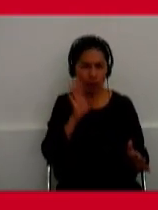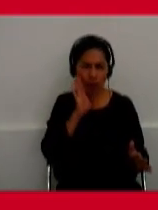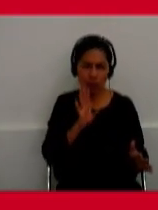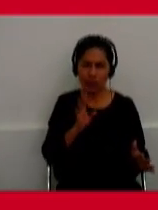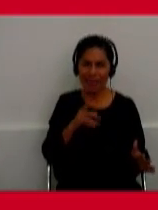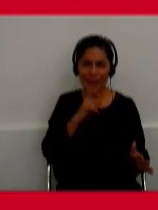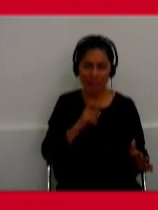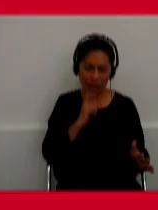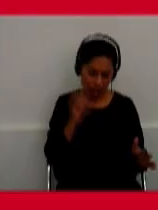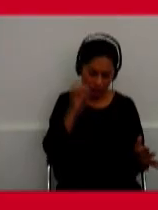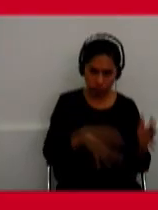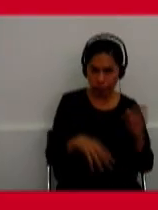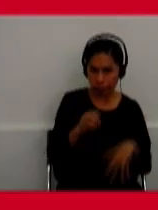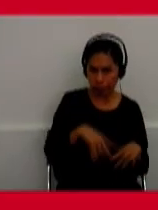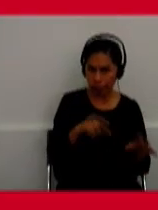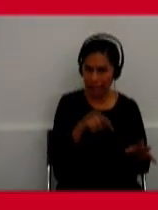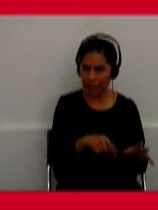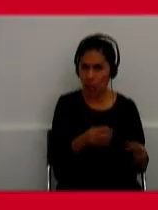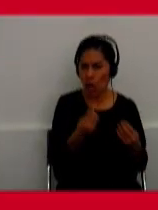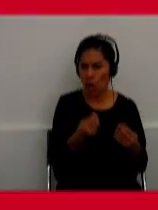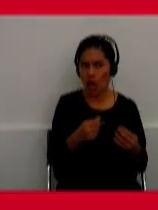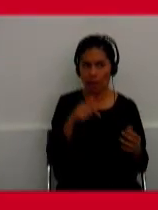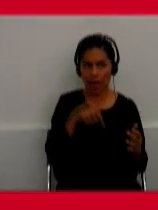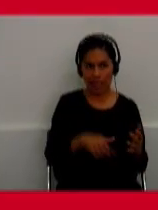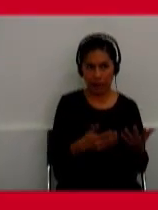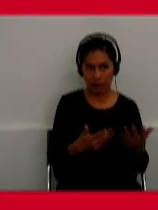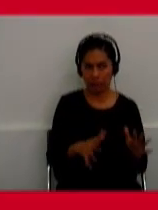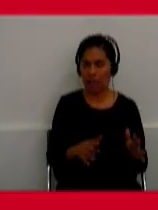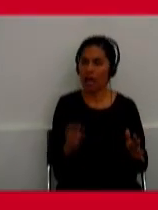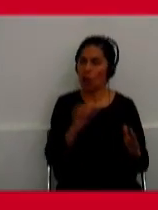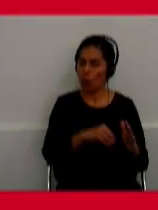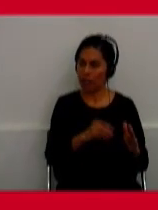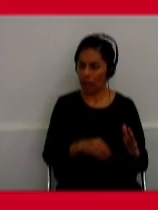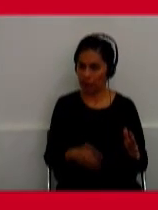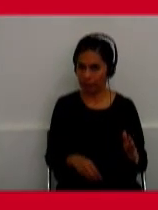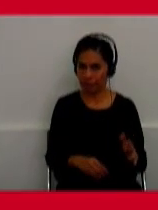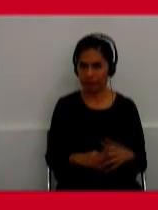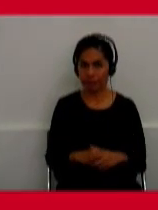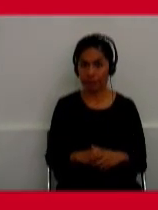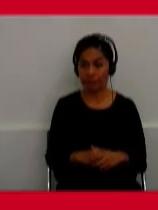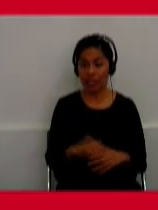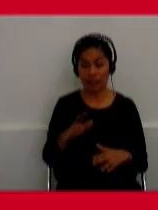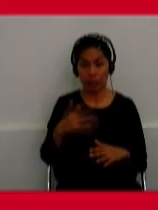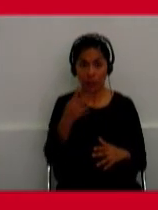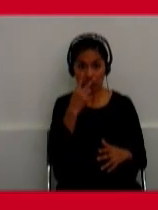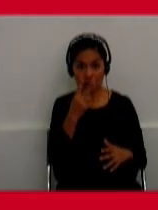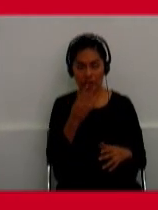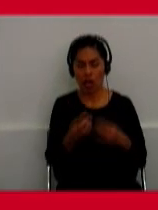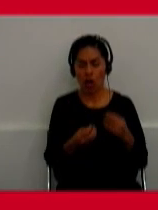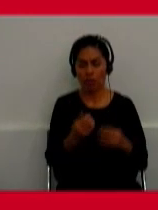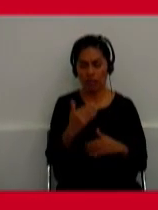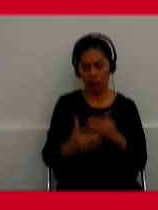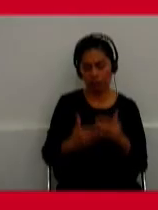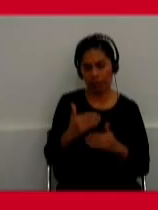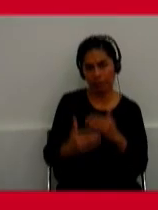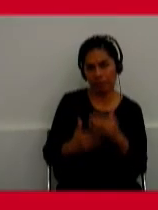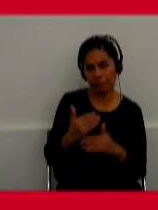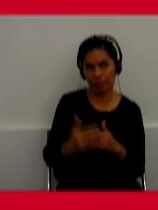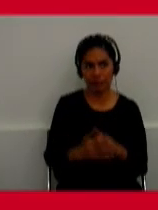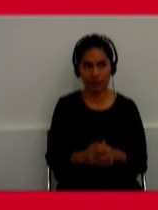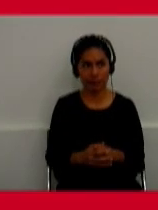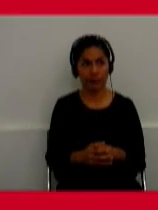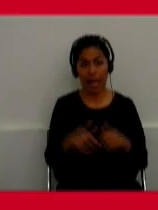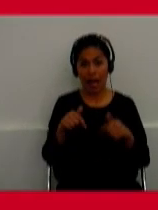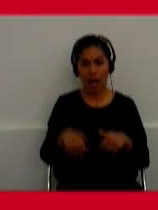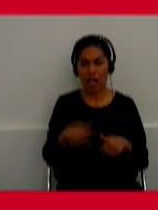conclusiones generales de cómo son los resultados de este análisis y este procedimiento. Okay,